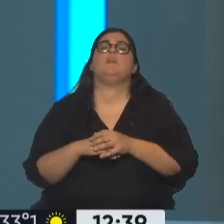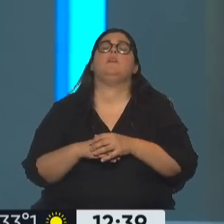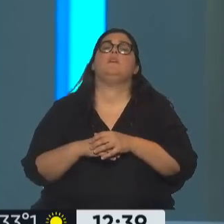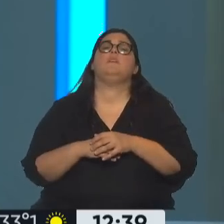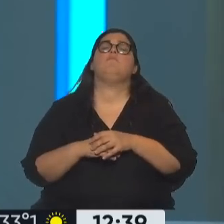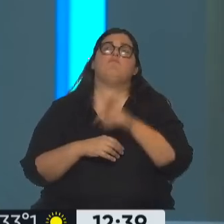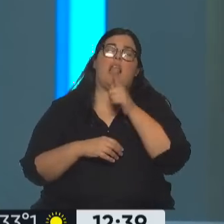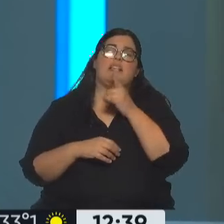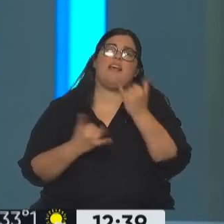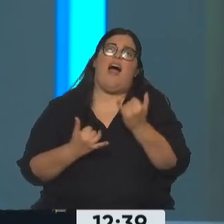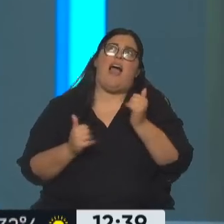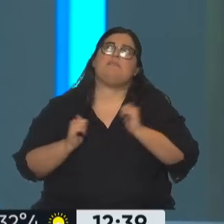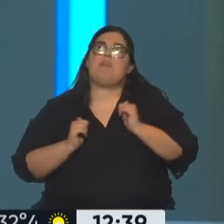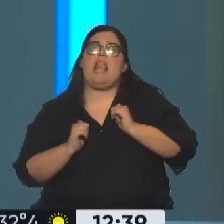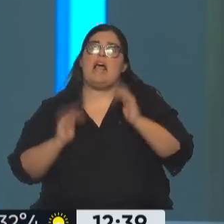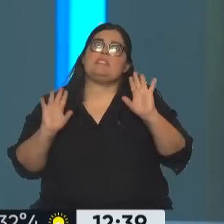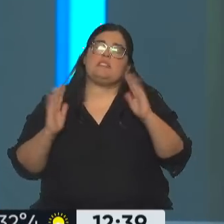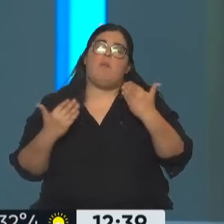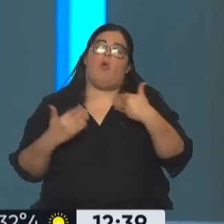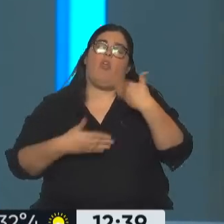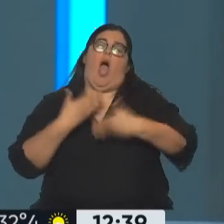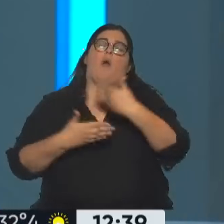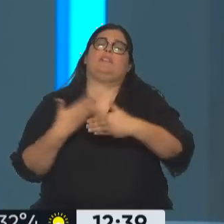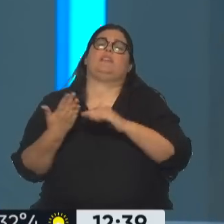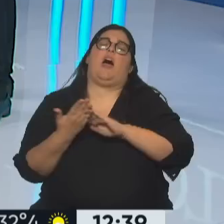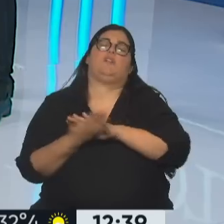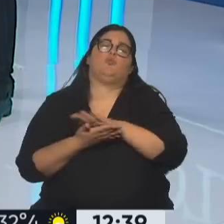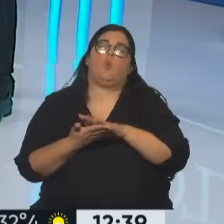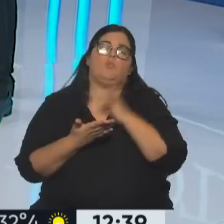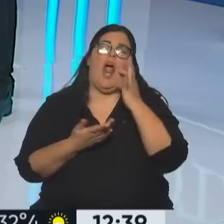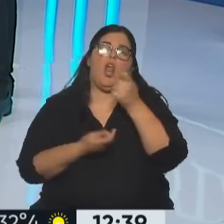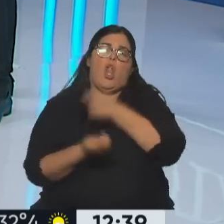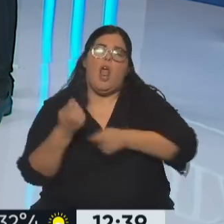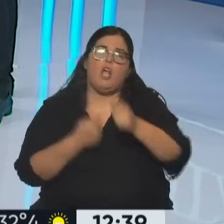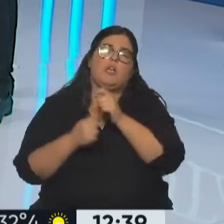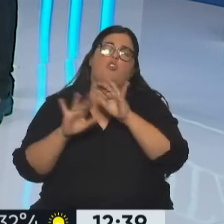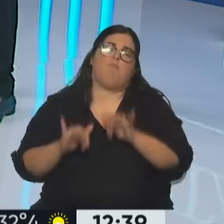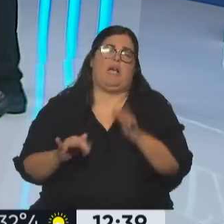de esperanza de que realmente vamos a poder avanzar en algún tipo de negociación en torno a